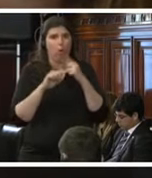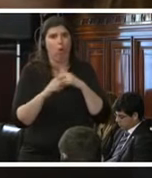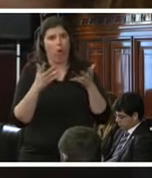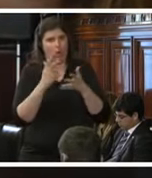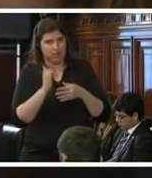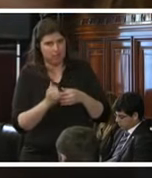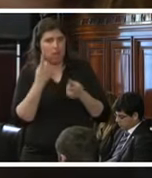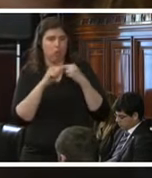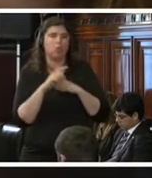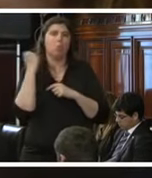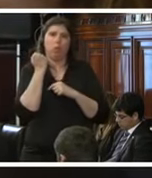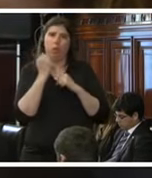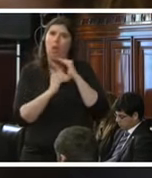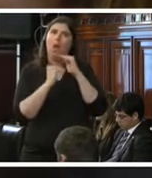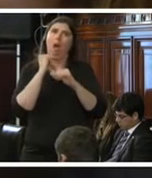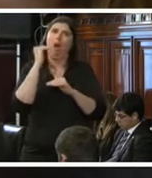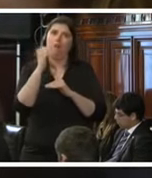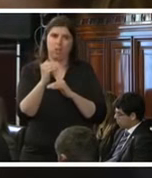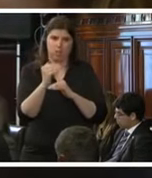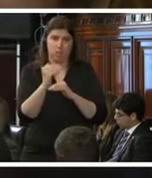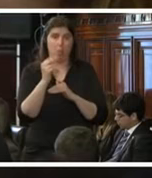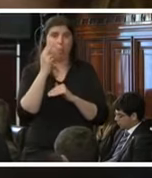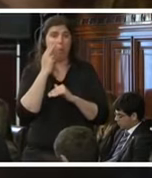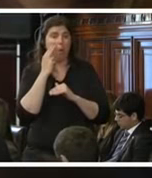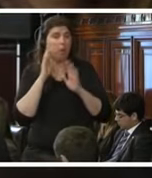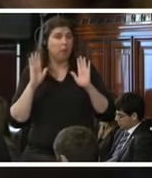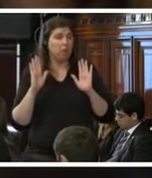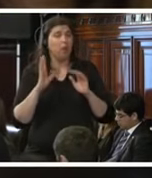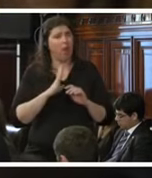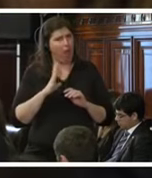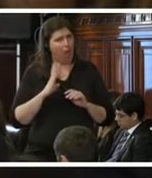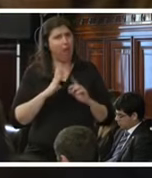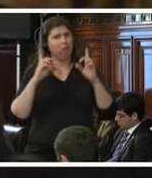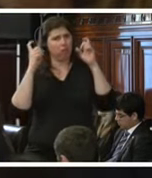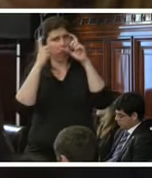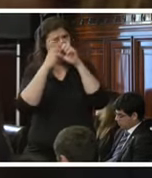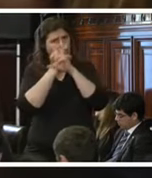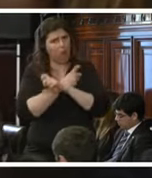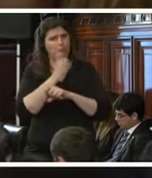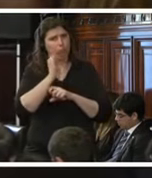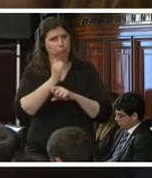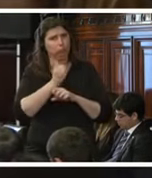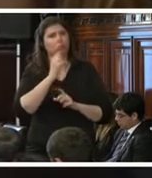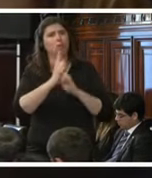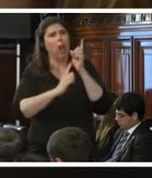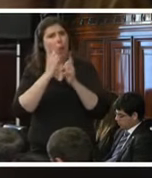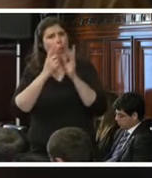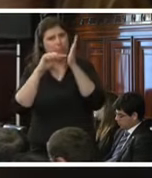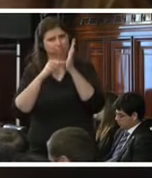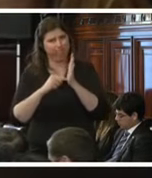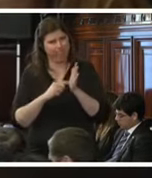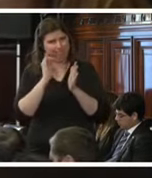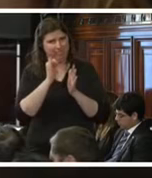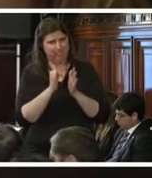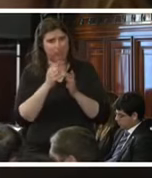avance. Probablemente hayan dificultades todavía en el tratamiento de algún aspecto en particular, seguramente